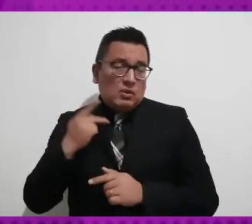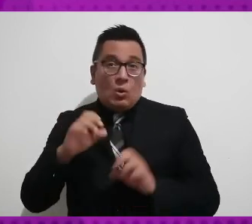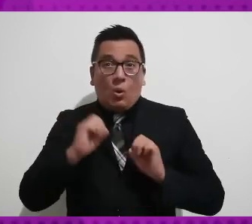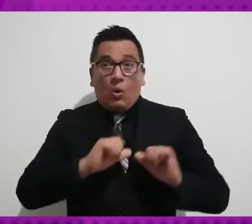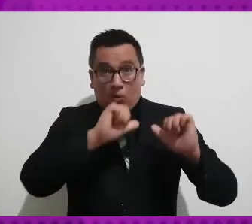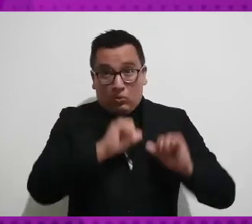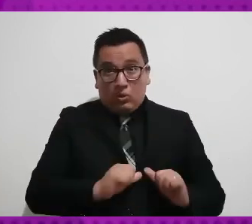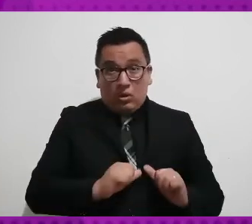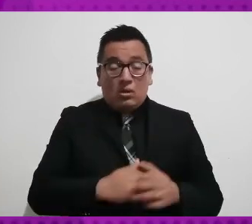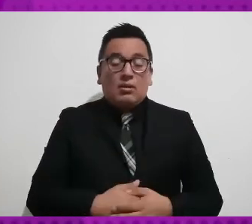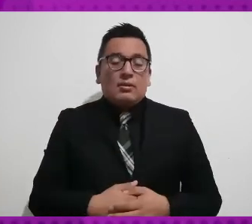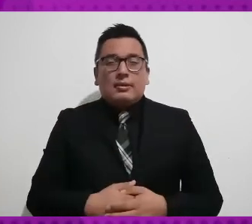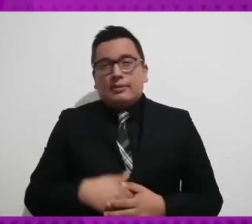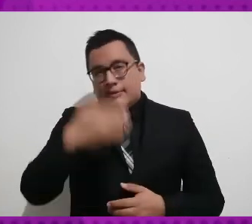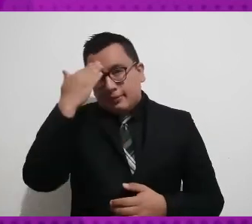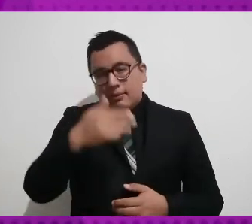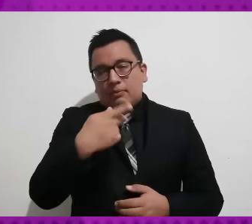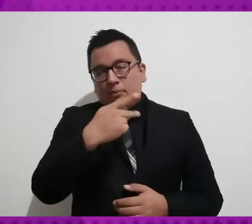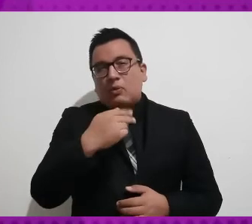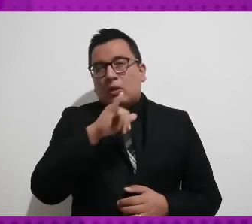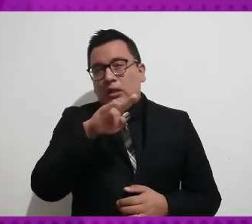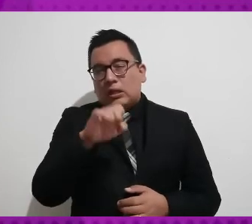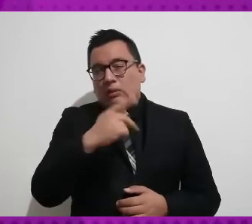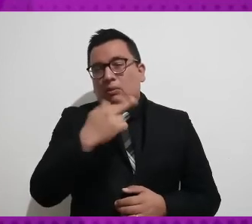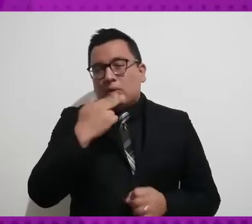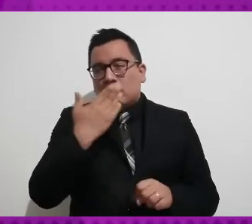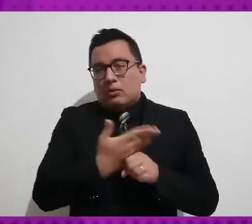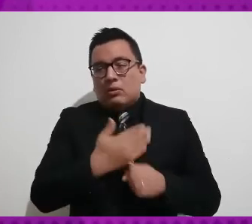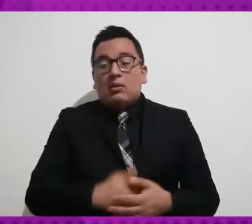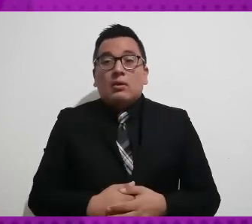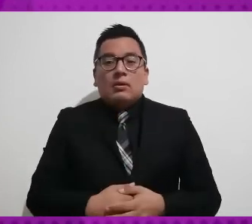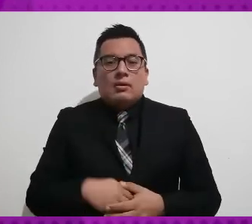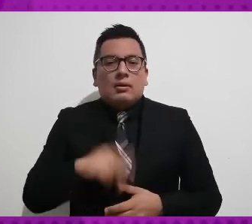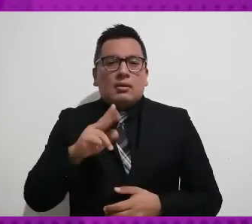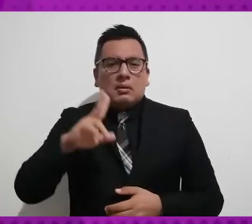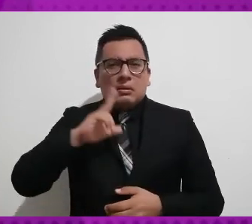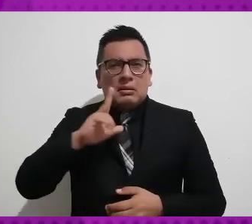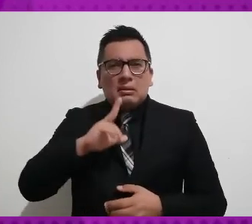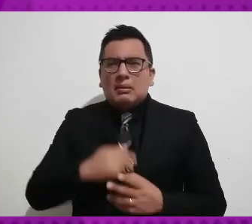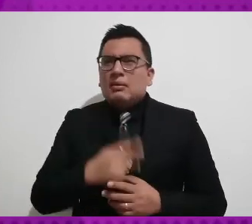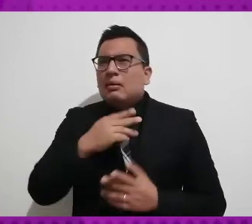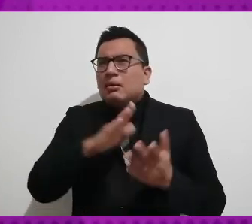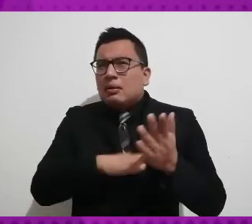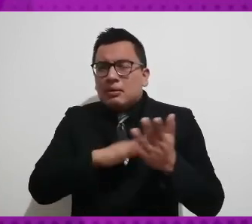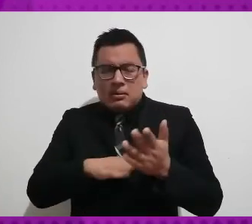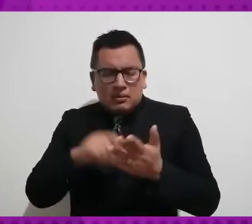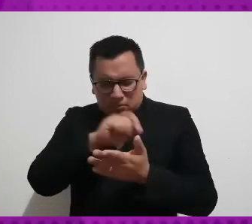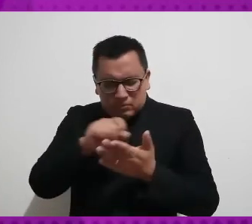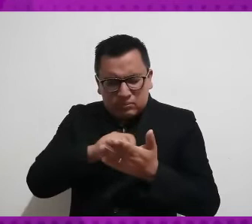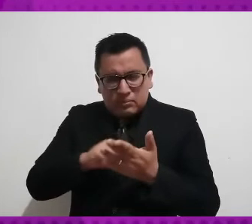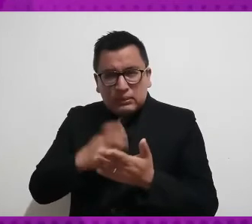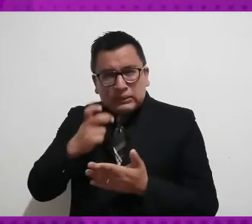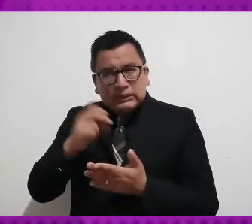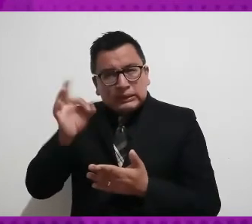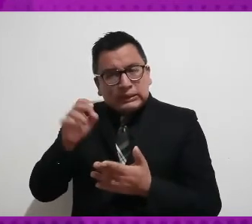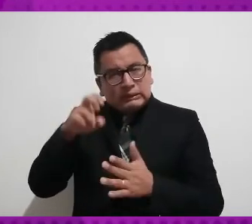autoridades electorales, sé que la responsabilidad es fundamentalmente del INE, en el diseño de la documentación electoral, porque